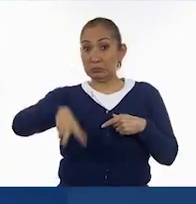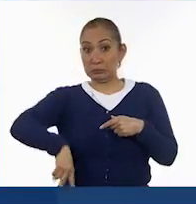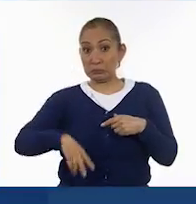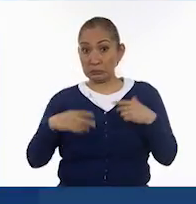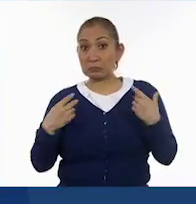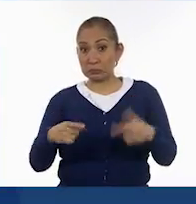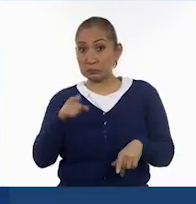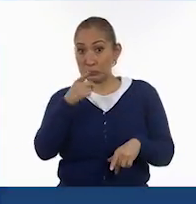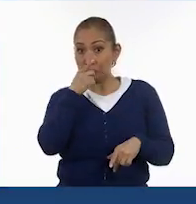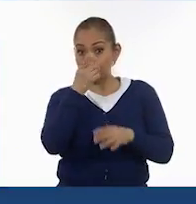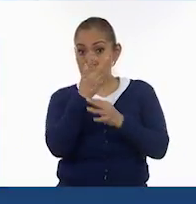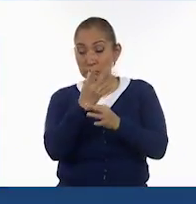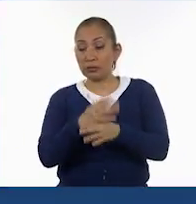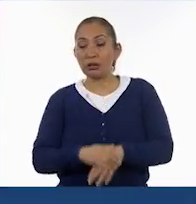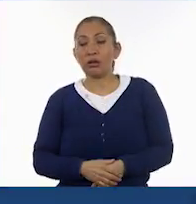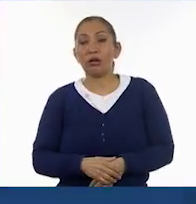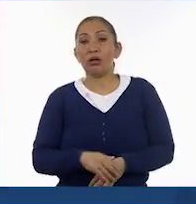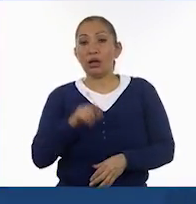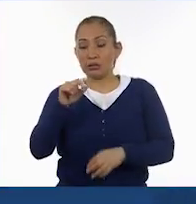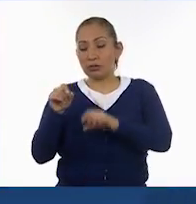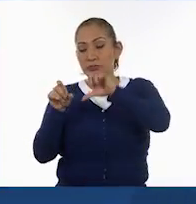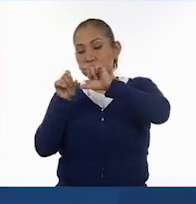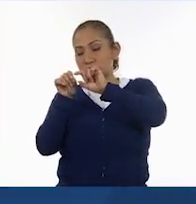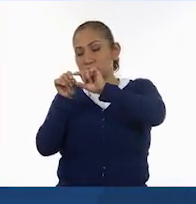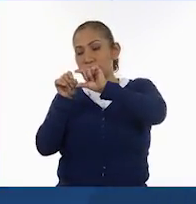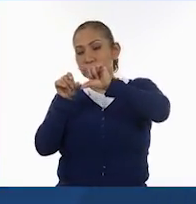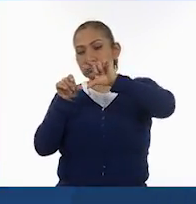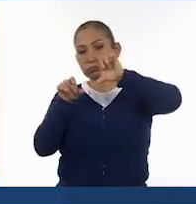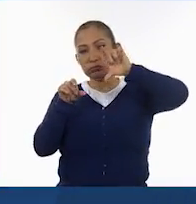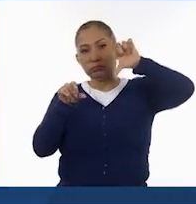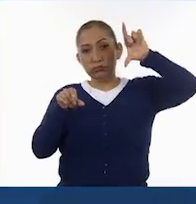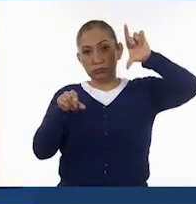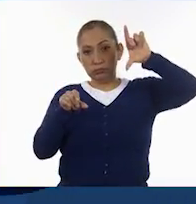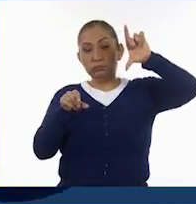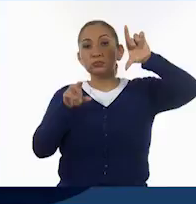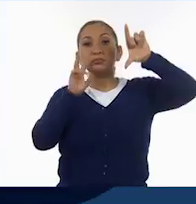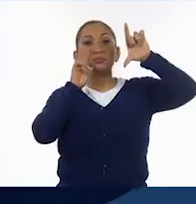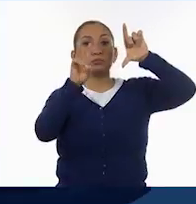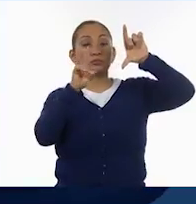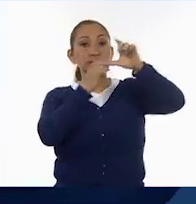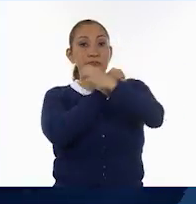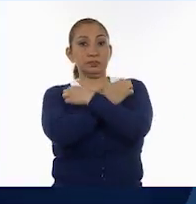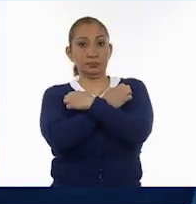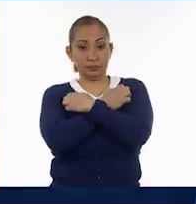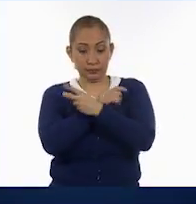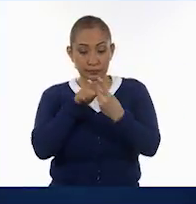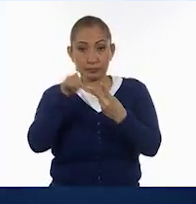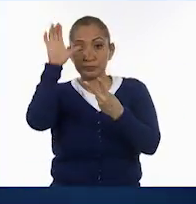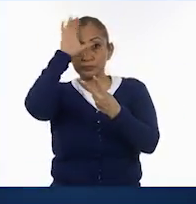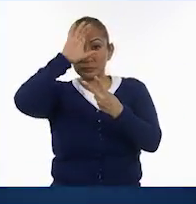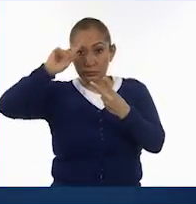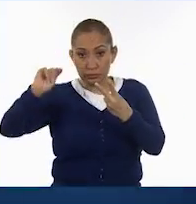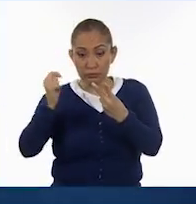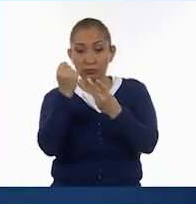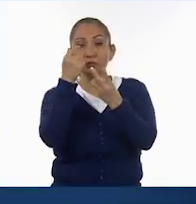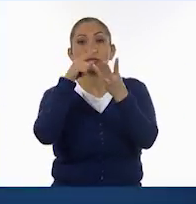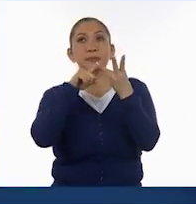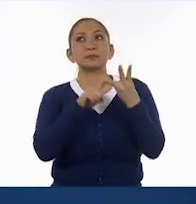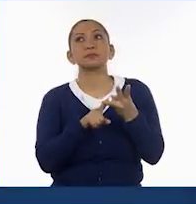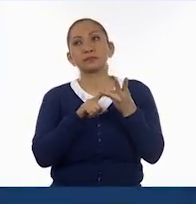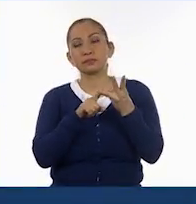María, ¿sí? Y a partir de ahí, ya vimos, también comentamos que la educación, la ciencia, la